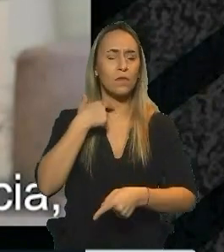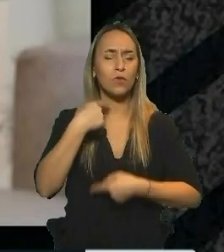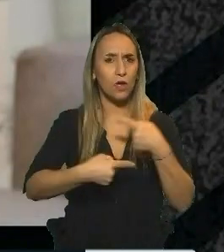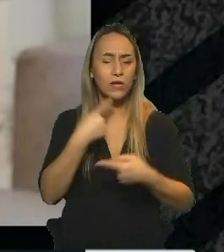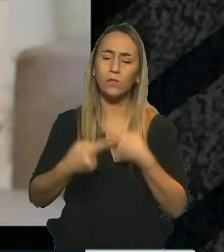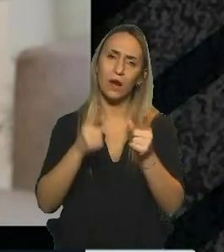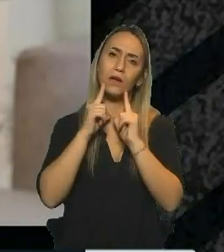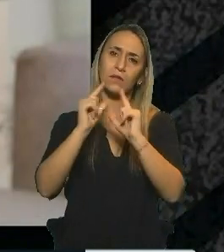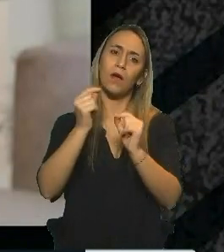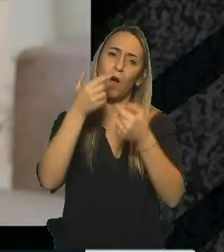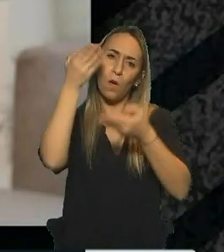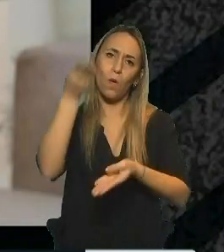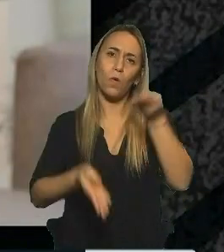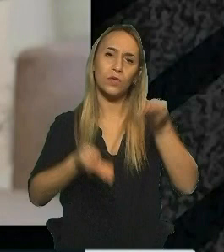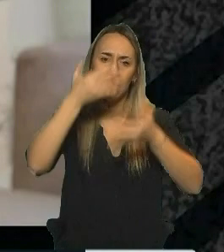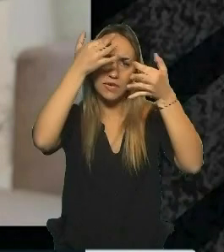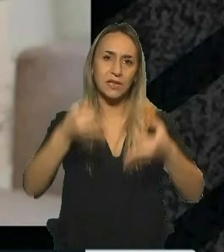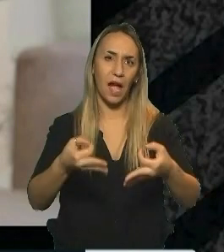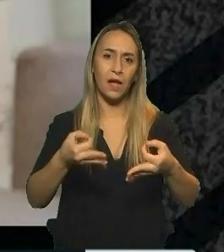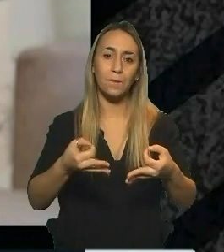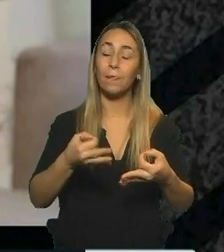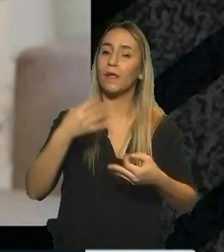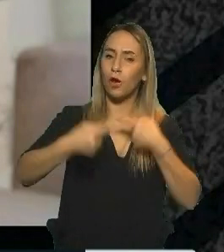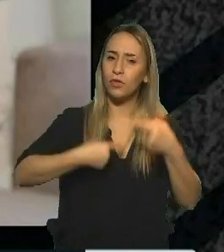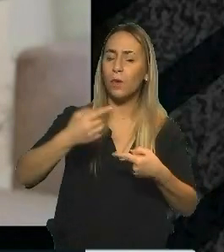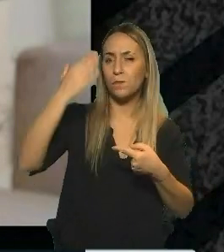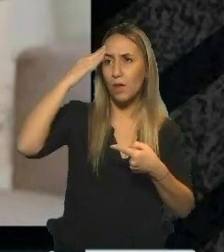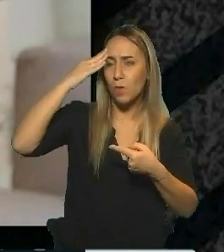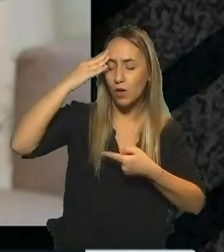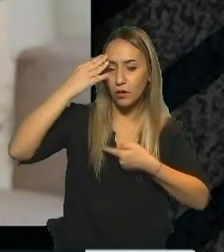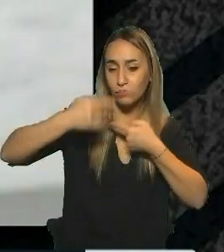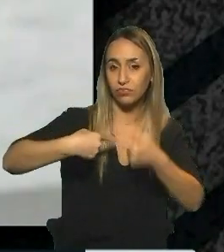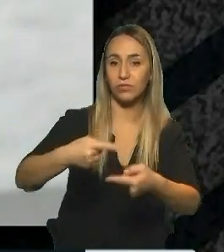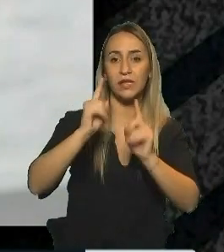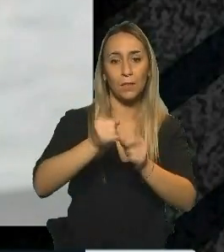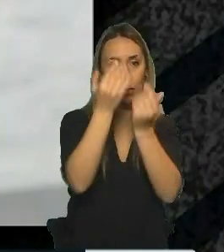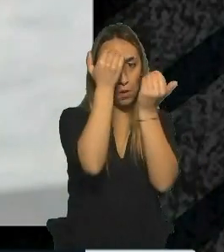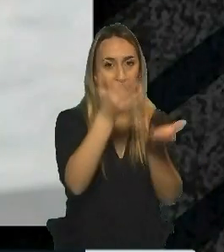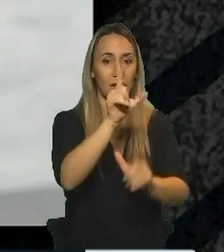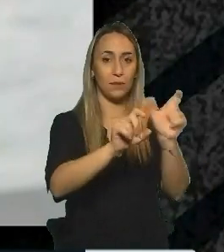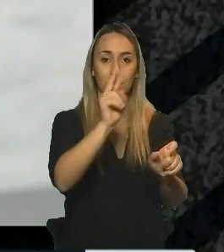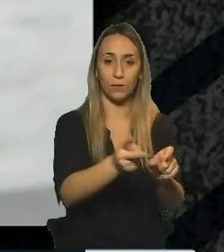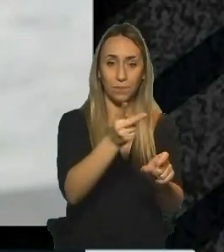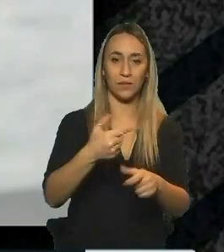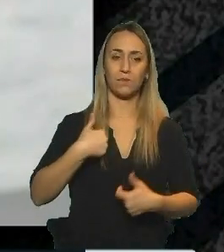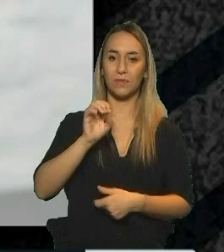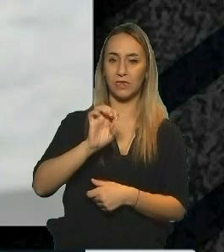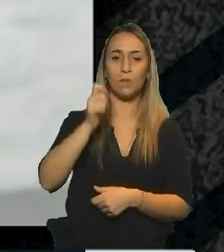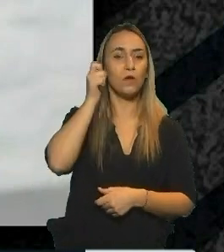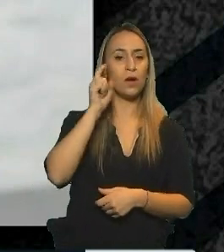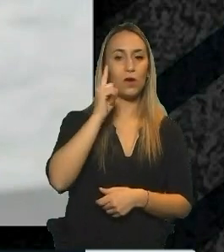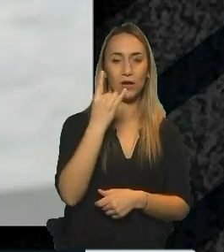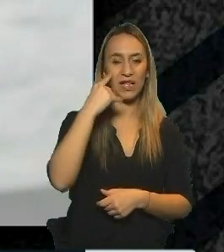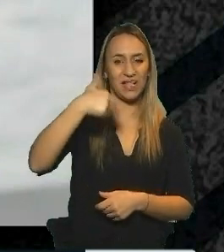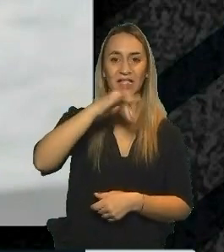justicia, continuar con el legado de la memoria y recordar a las víctimas. Mi nombre es Malena Ginsburg y es